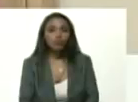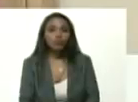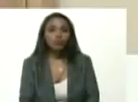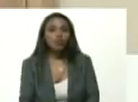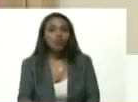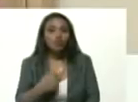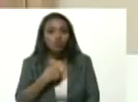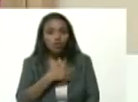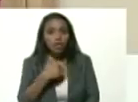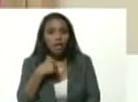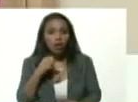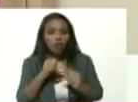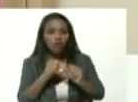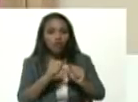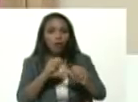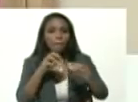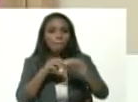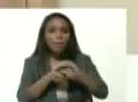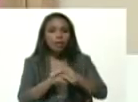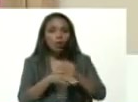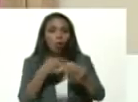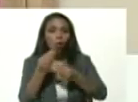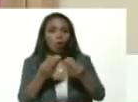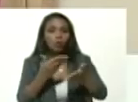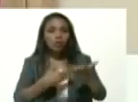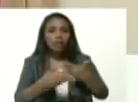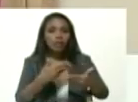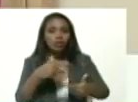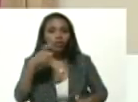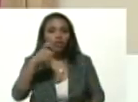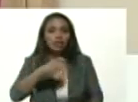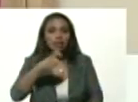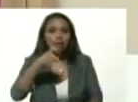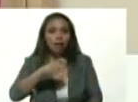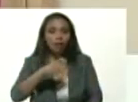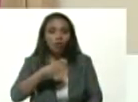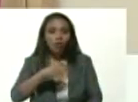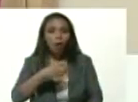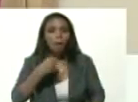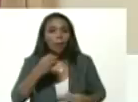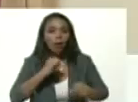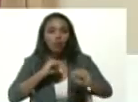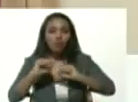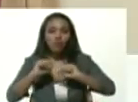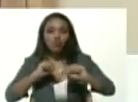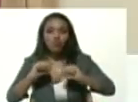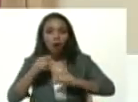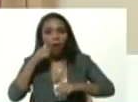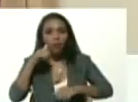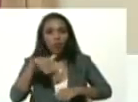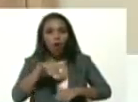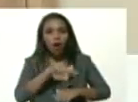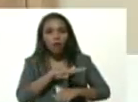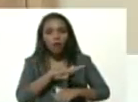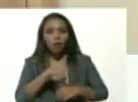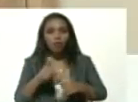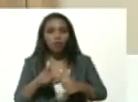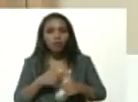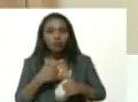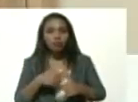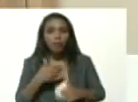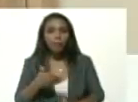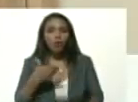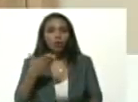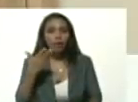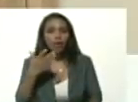Yo quiero mantener el metro como servicio necesario para mover a la población priorizada, a